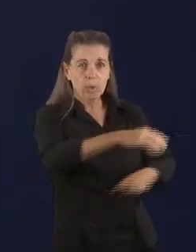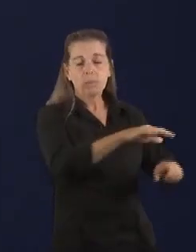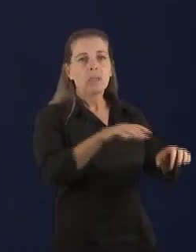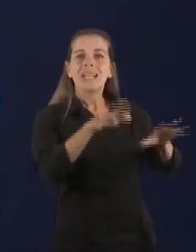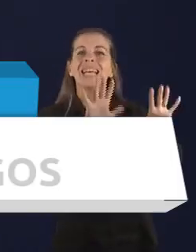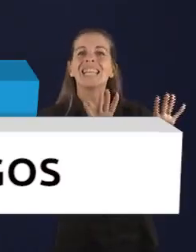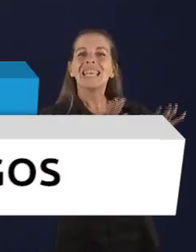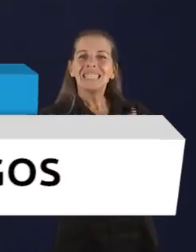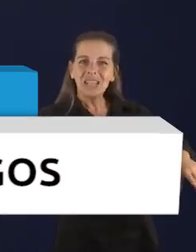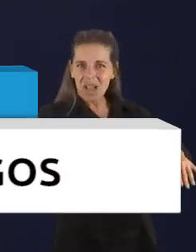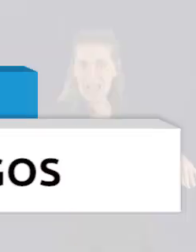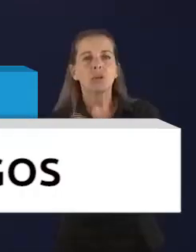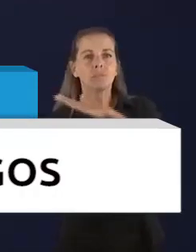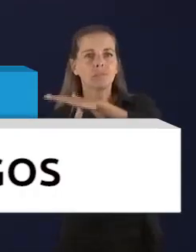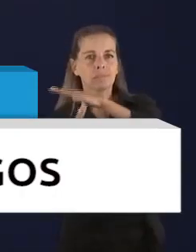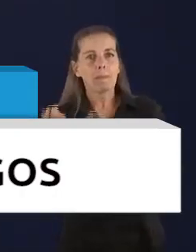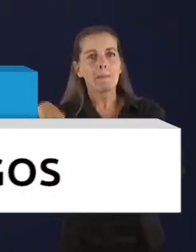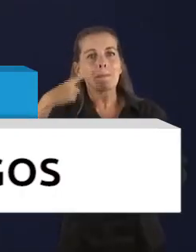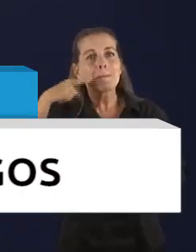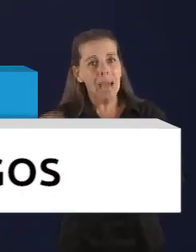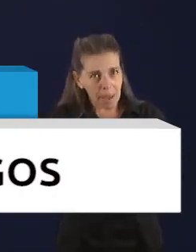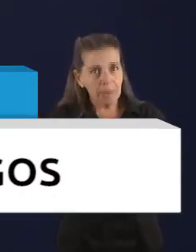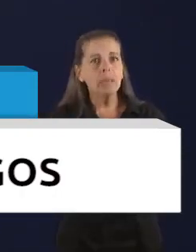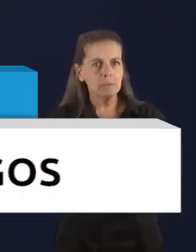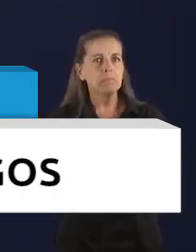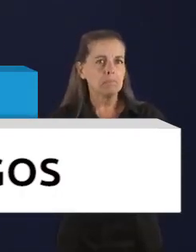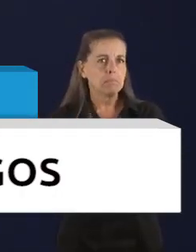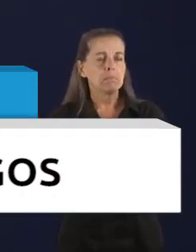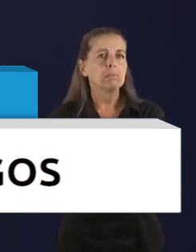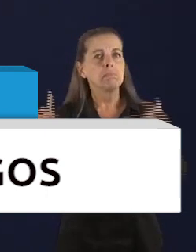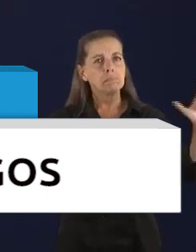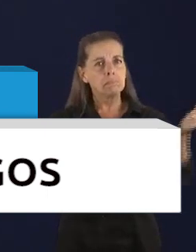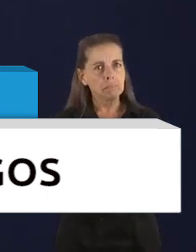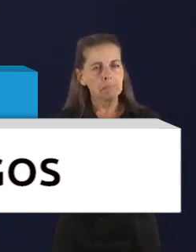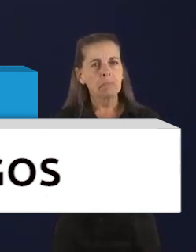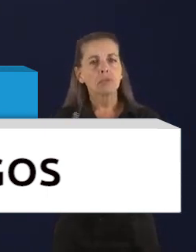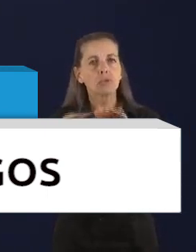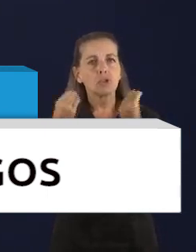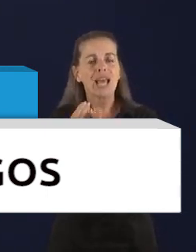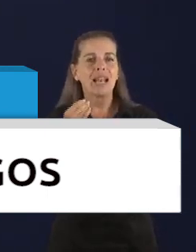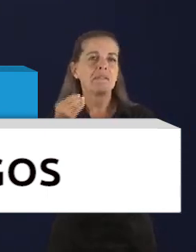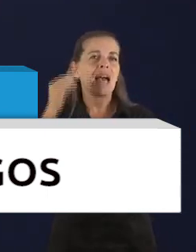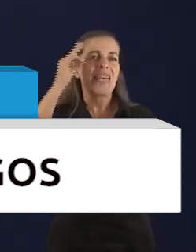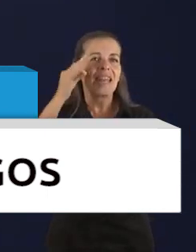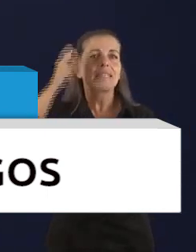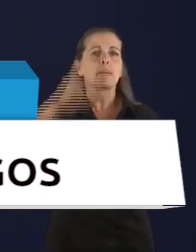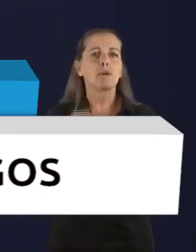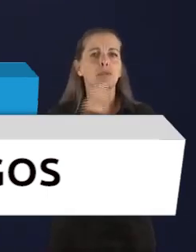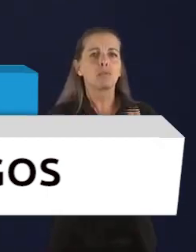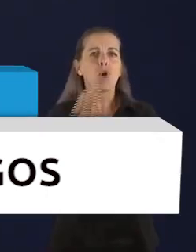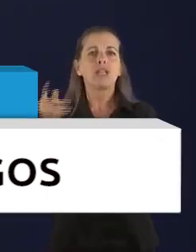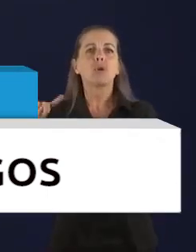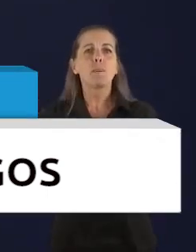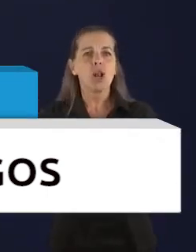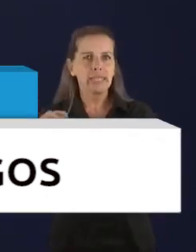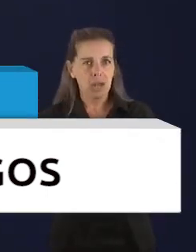con respecto en la auditoría del pami deci avanzar con la eliminación del 30% de los cargos políticos esta modificación significa